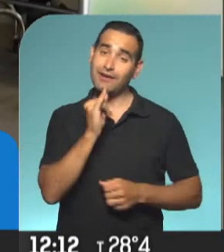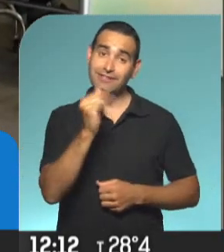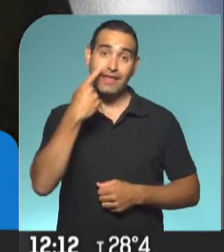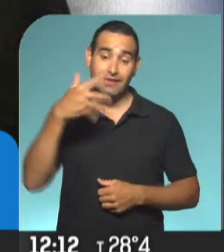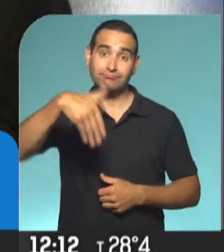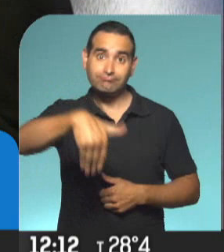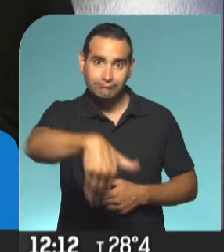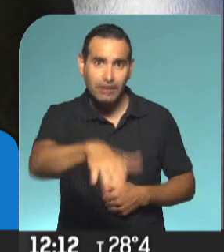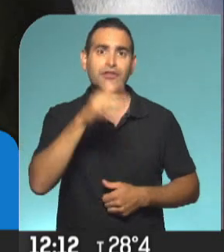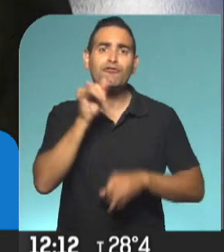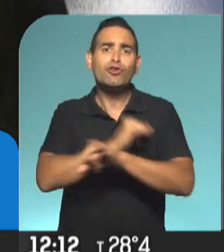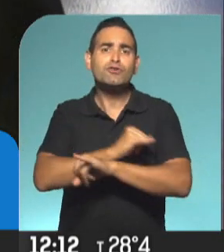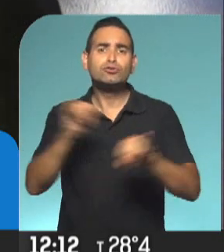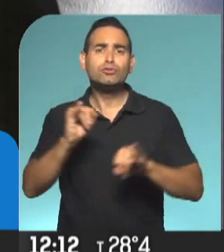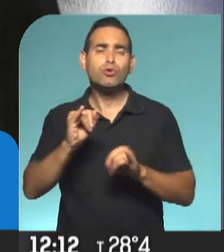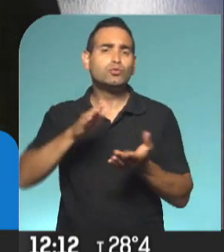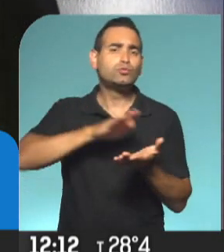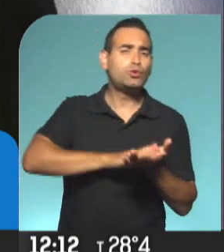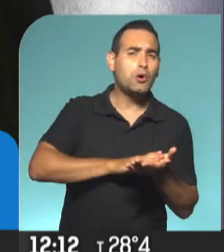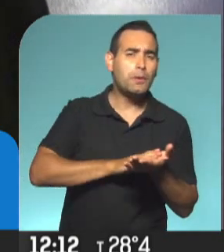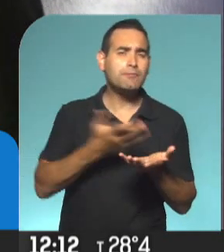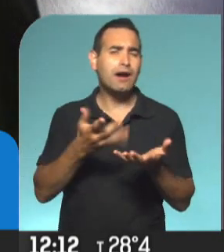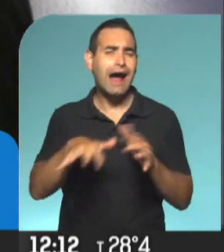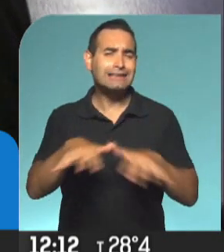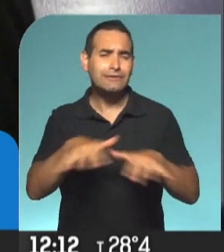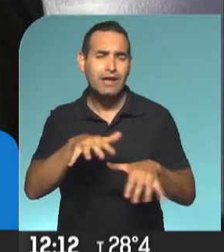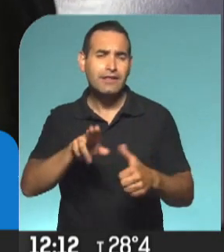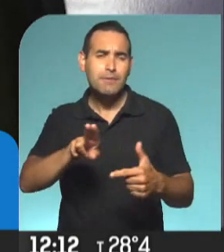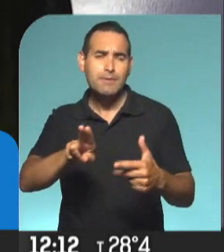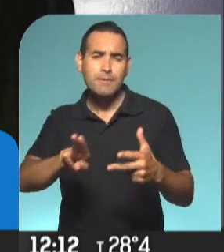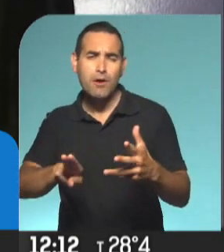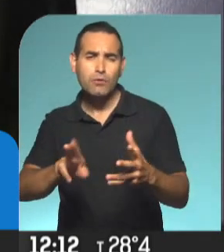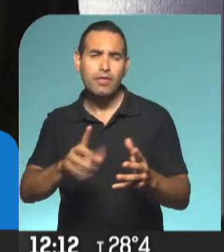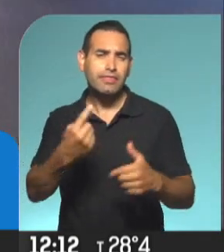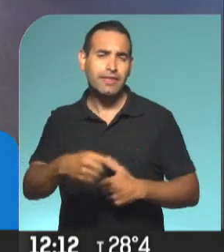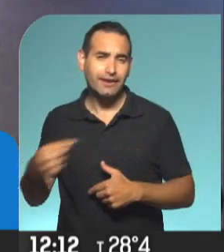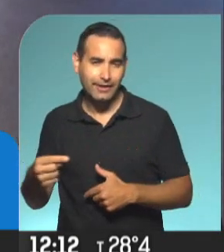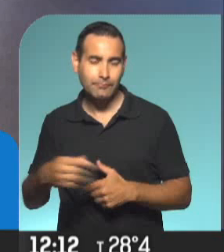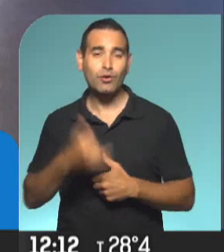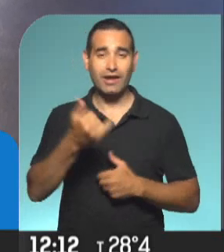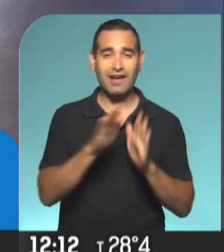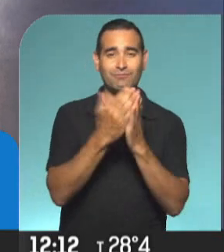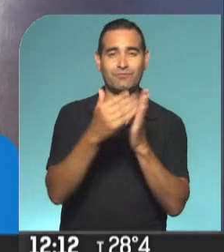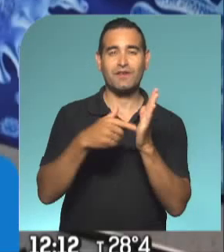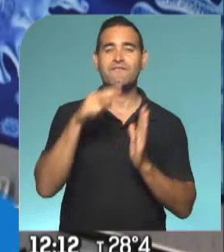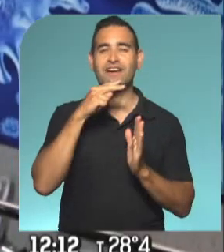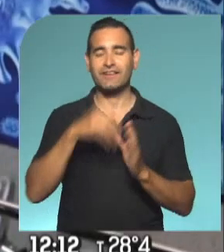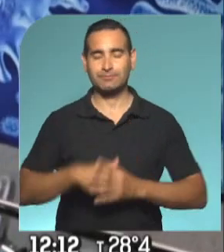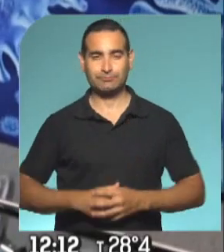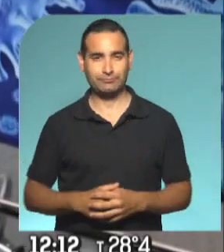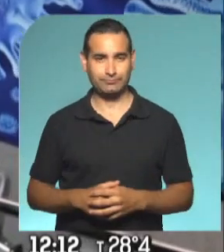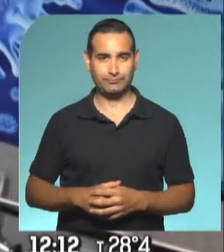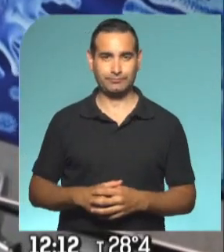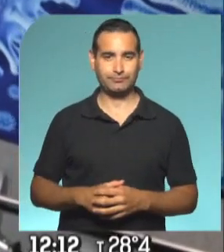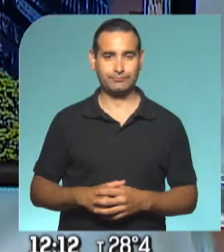días informarán sobre cuáles son las actividades disponibles con el llamado pasaporte verde.